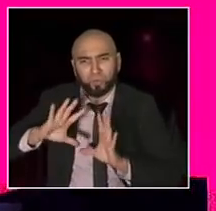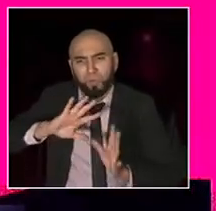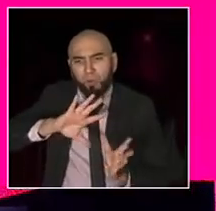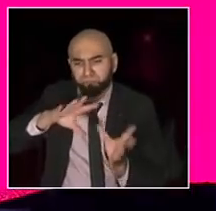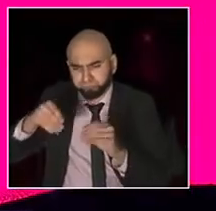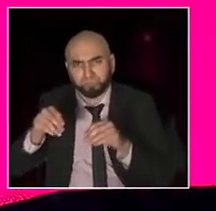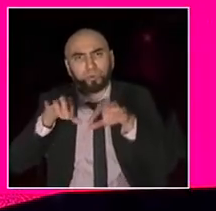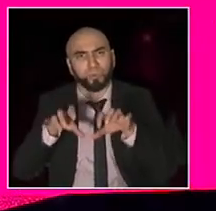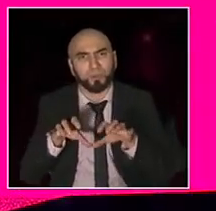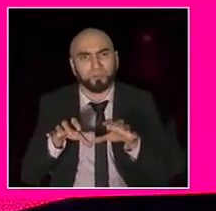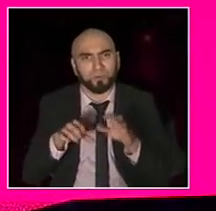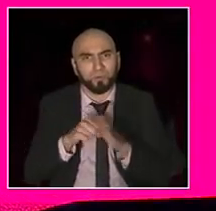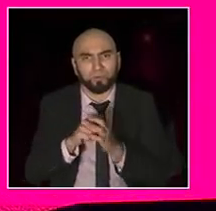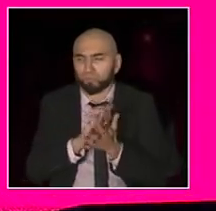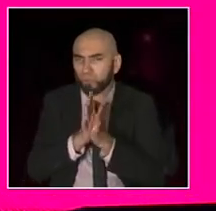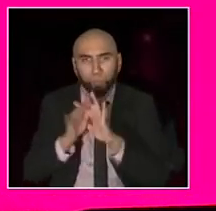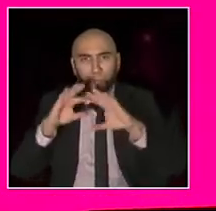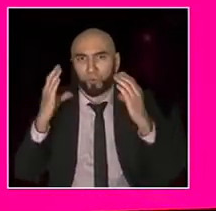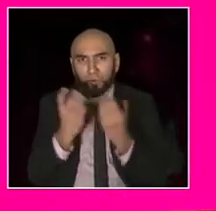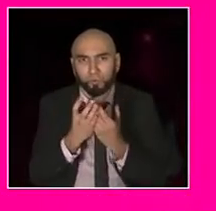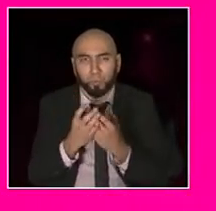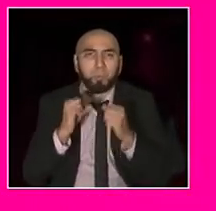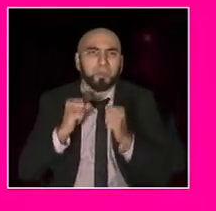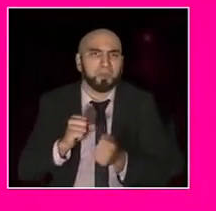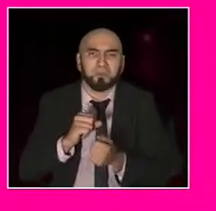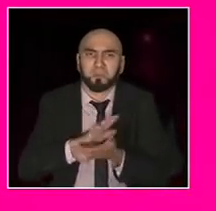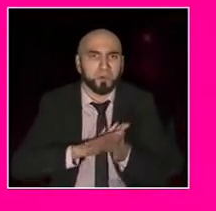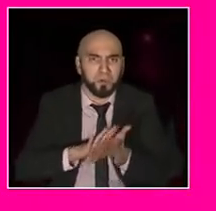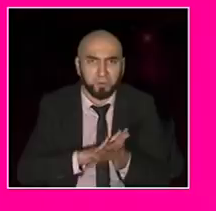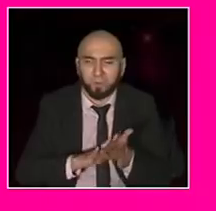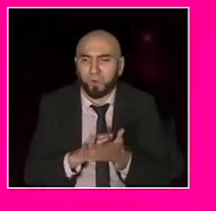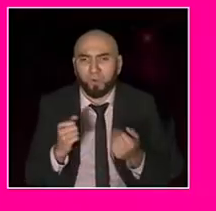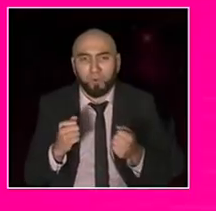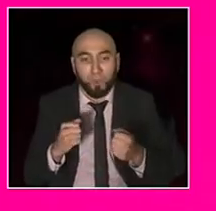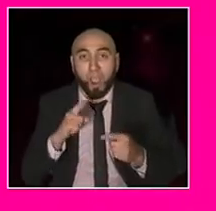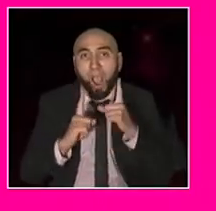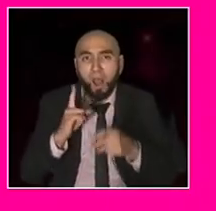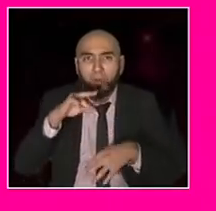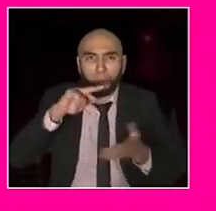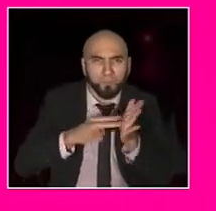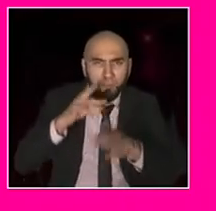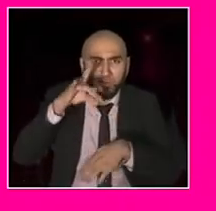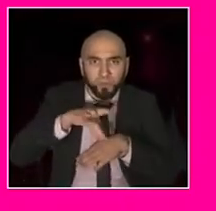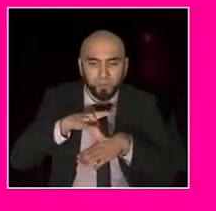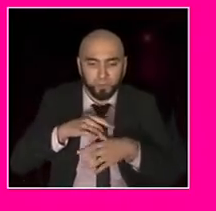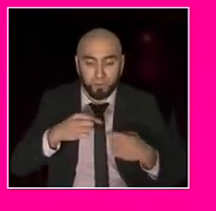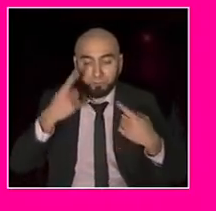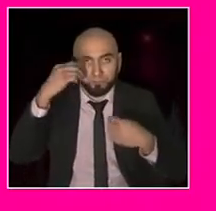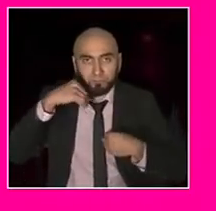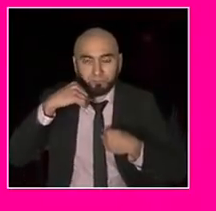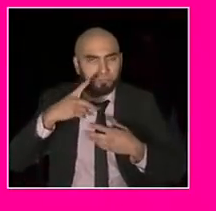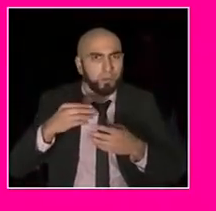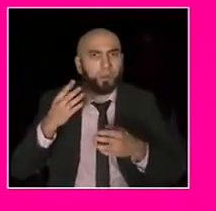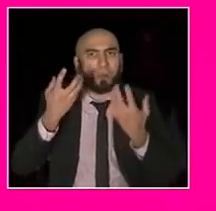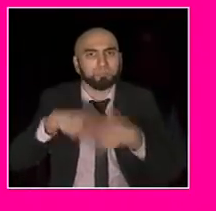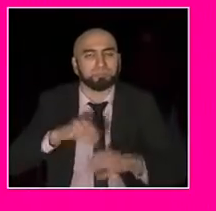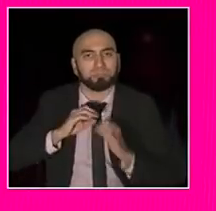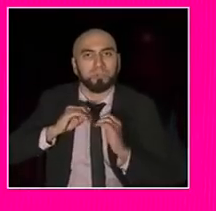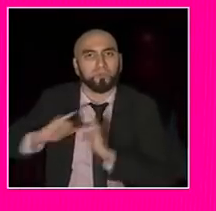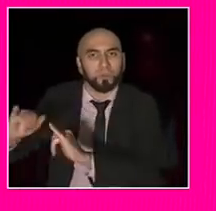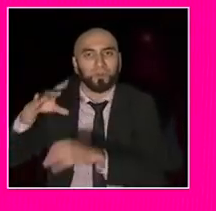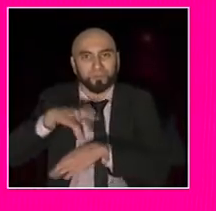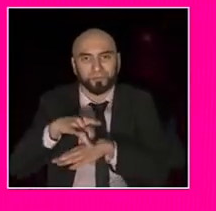transmitir inmediatamente cualquier anomalía a nuestros médicos o a los centros médicos, sin pensar en lo que puede ser la